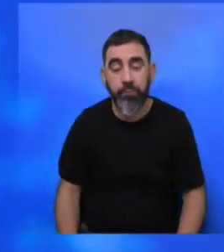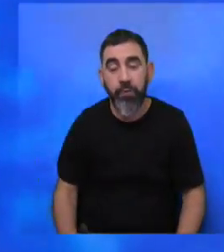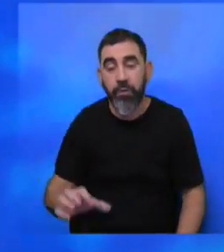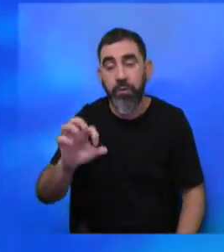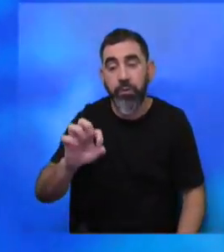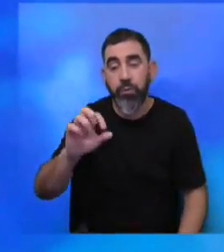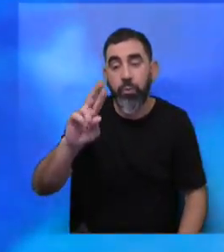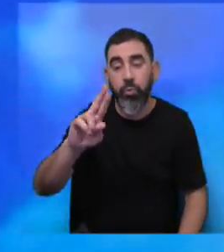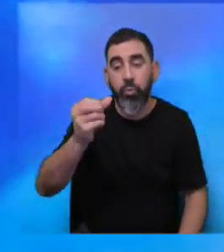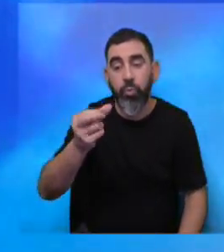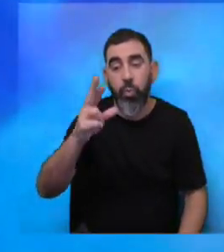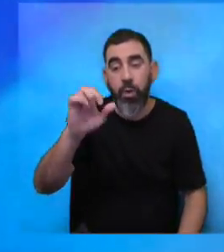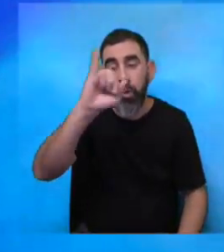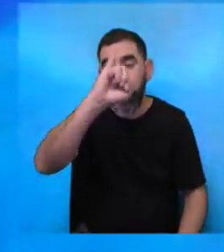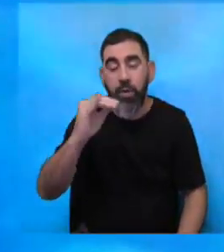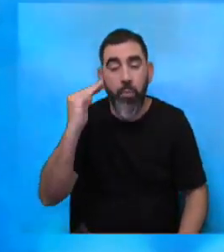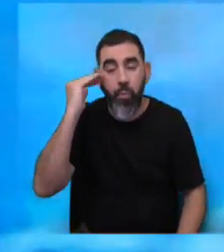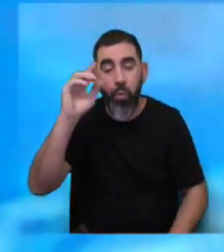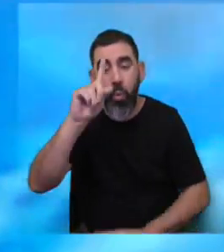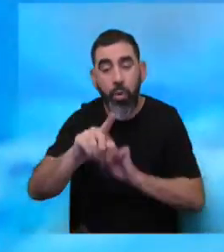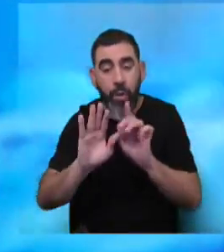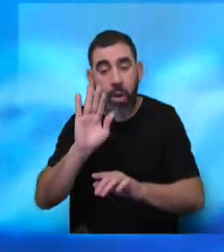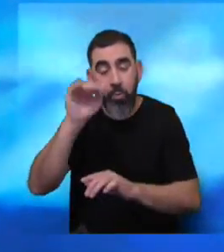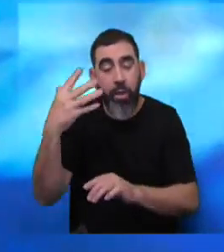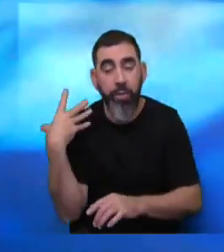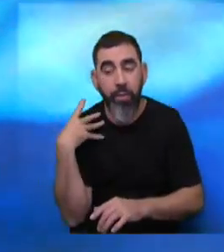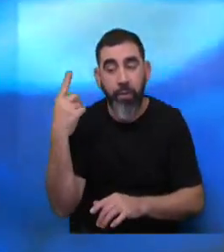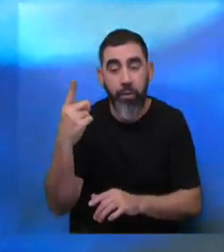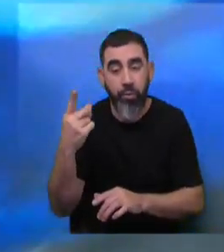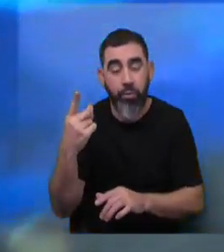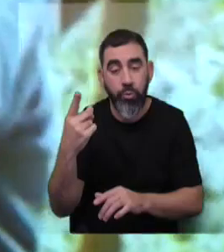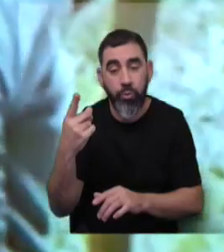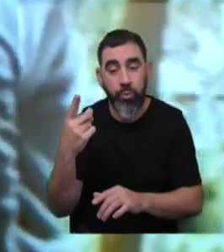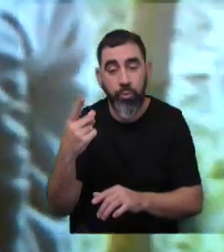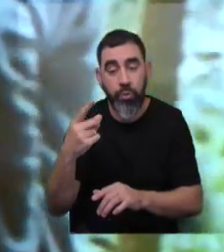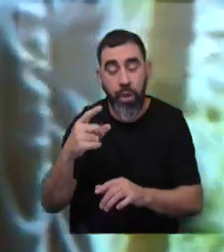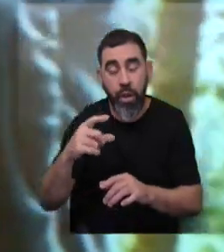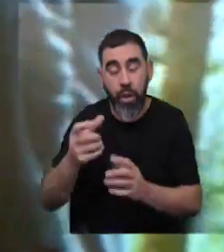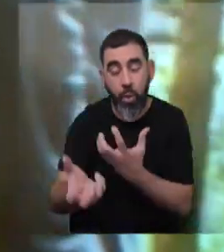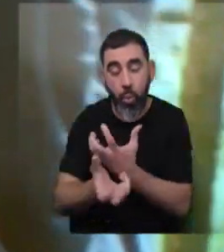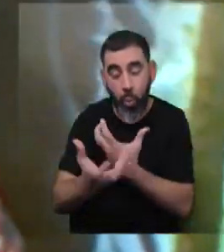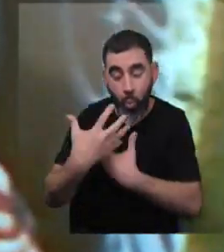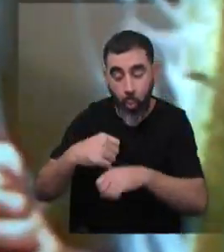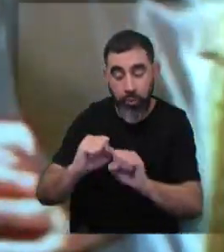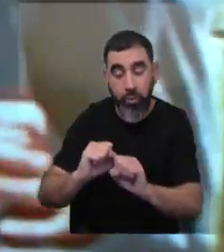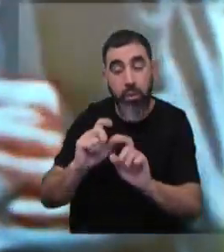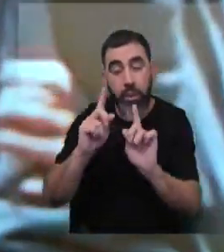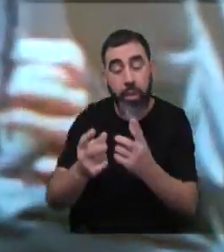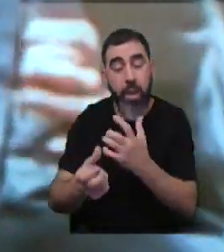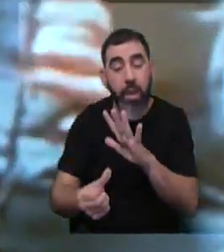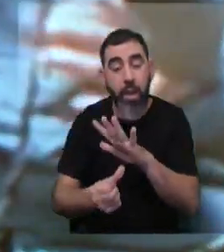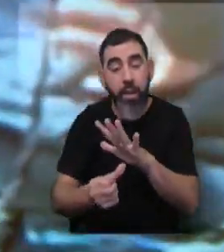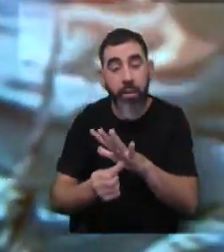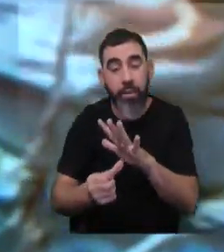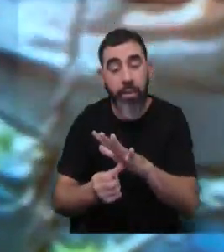es profesor agregado de la Universidad de la República, es director del Departamento de Arqueología, también lidera el